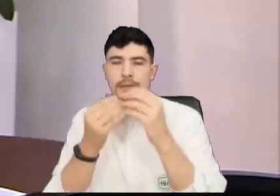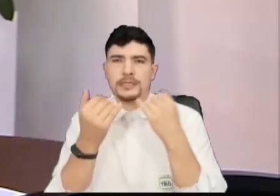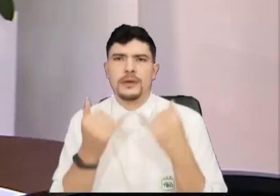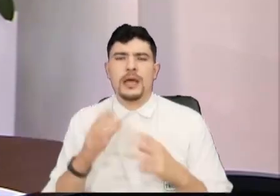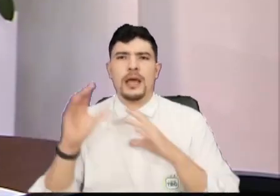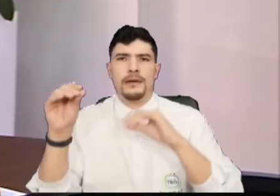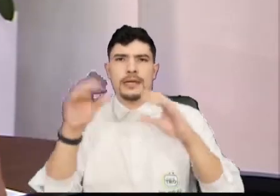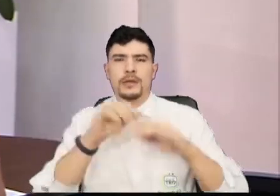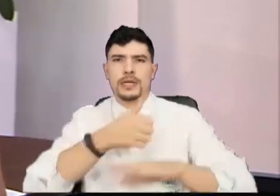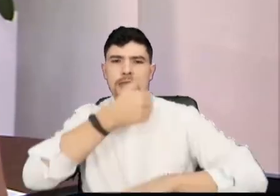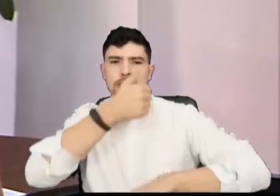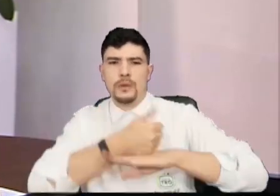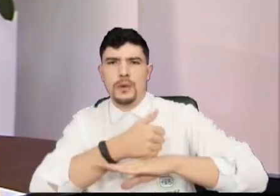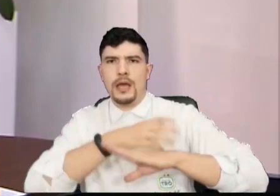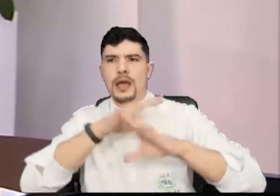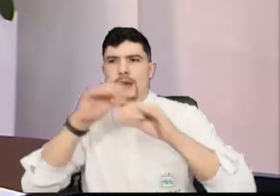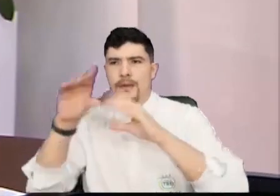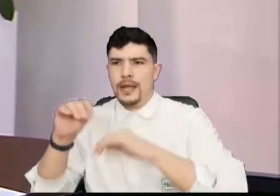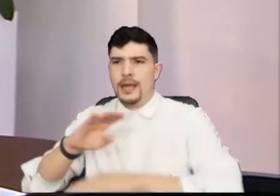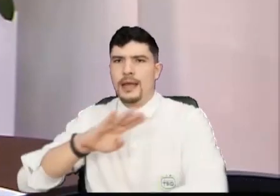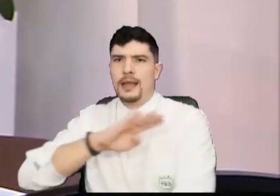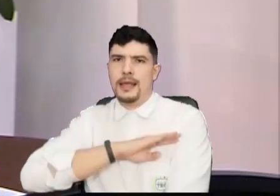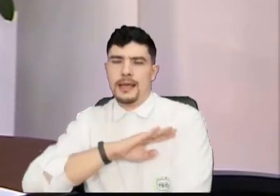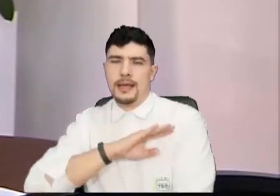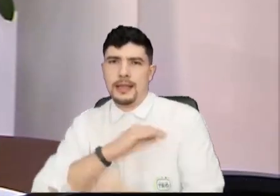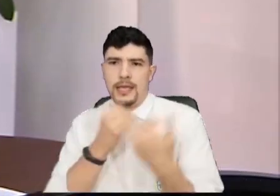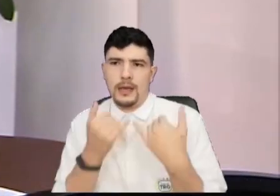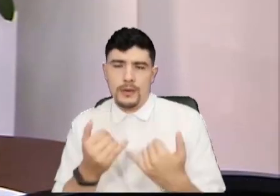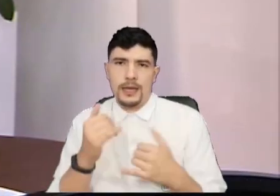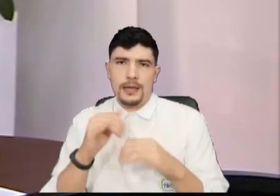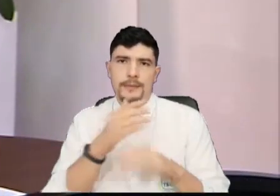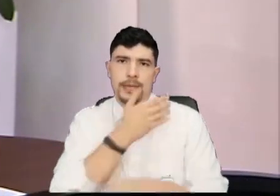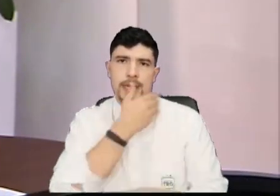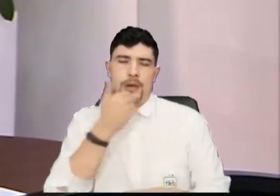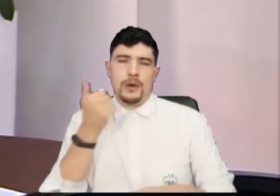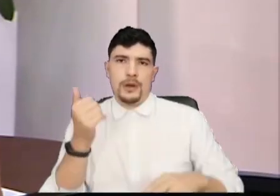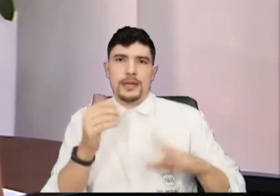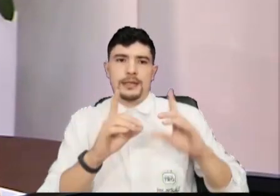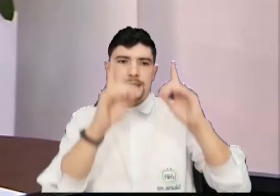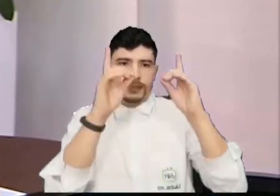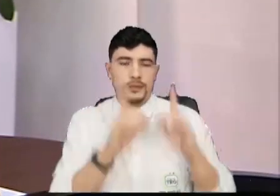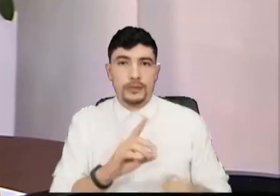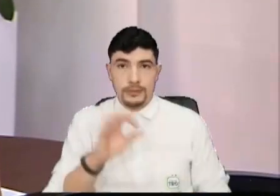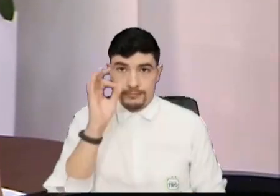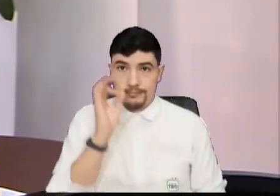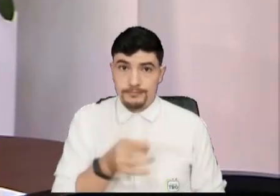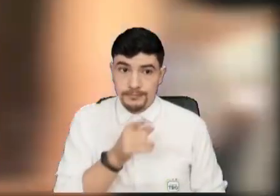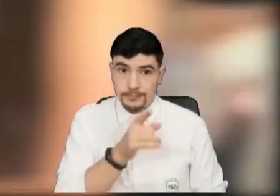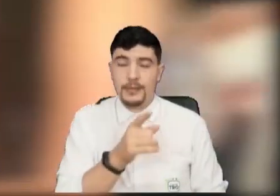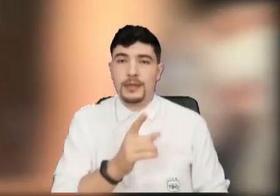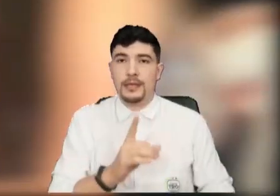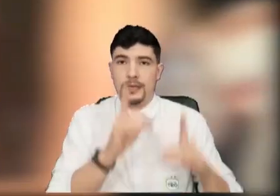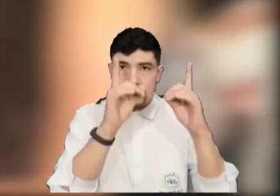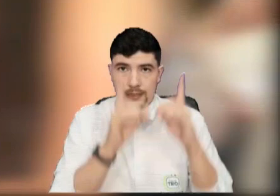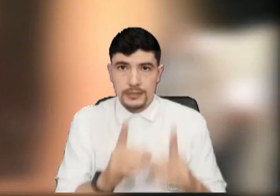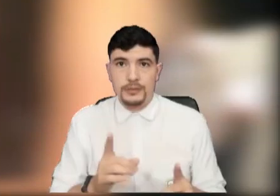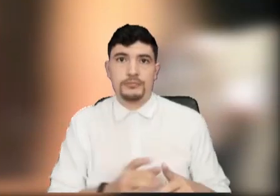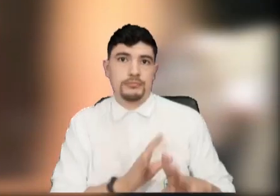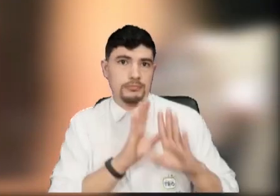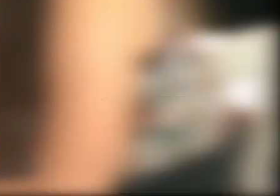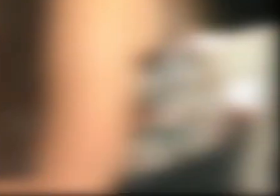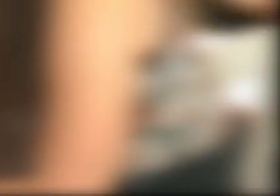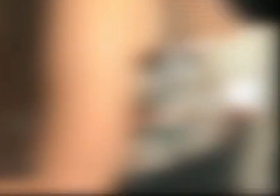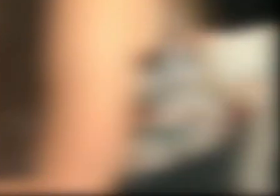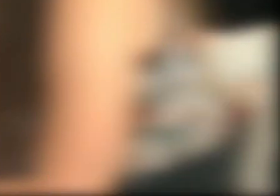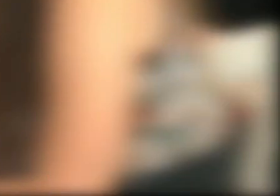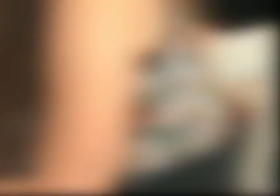obviamente pues se tomará la mejor decisión siempre y cuando la institución cumpla con todo el protocolo de bioseguridad la medida seguirá